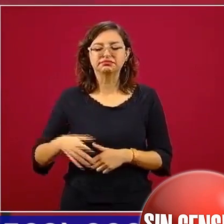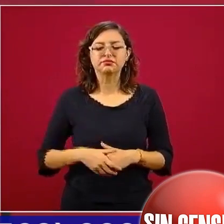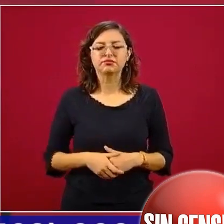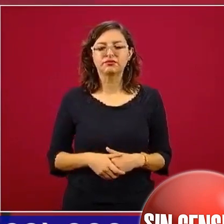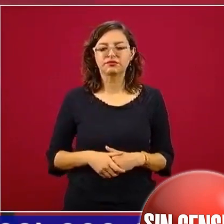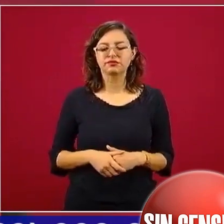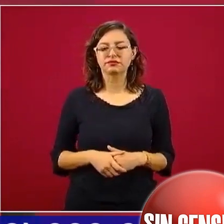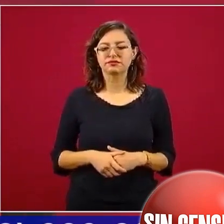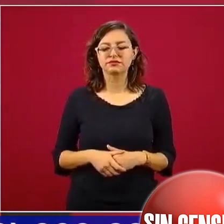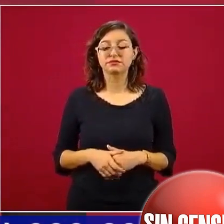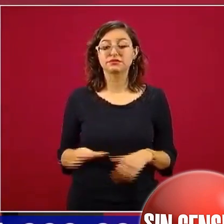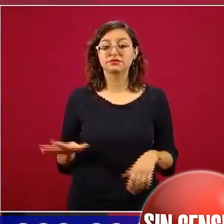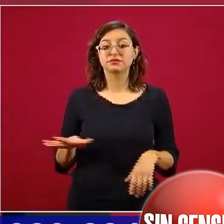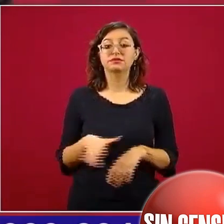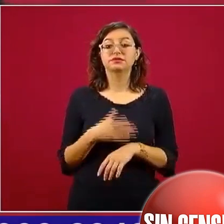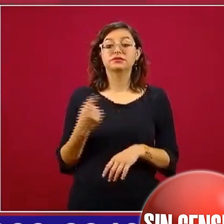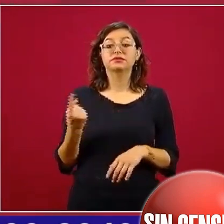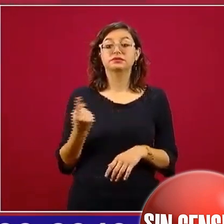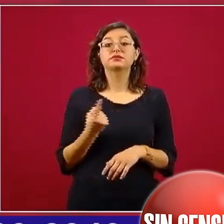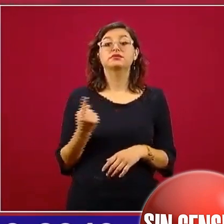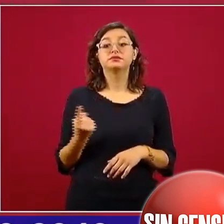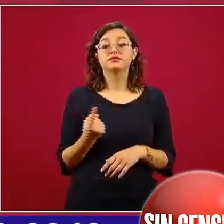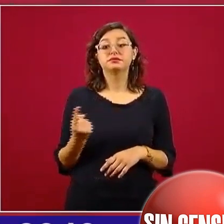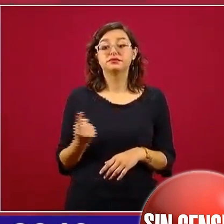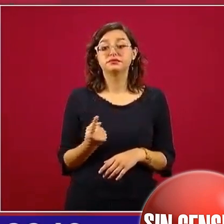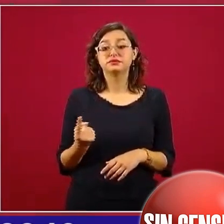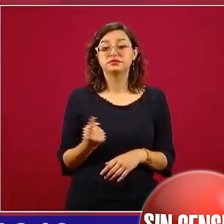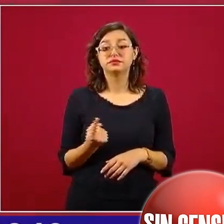se produjo una crisis,